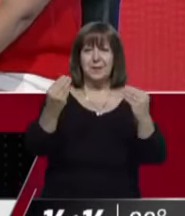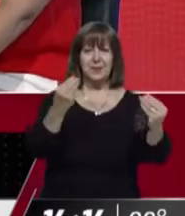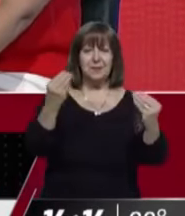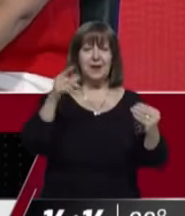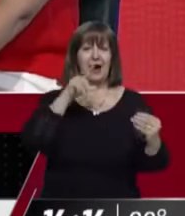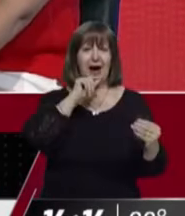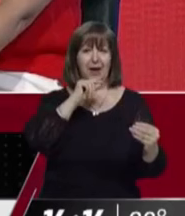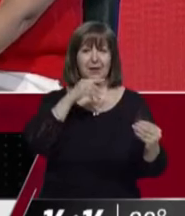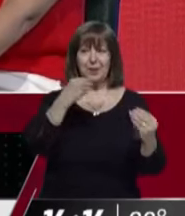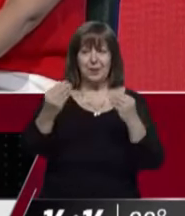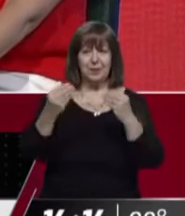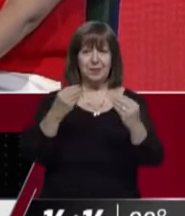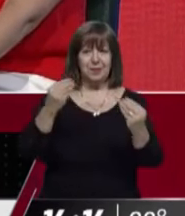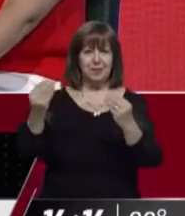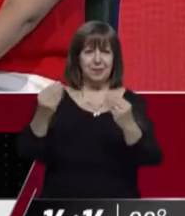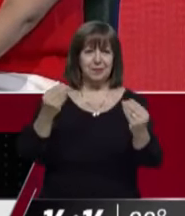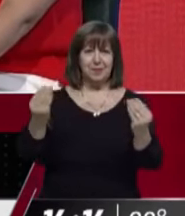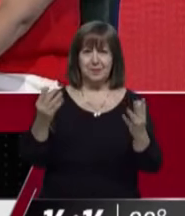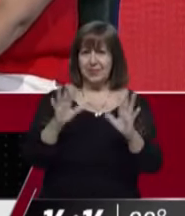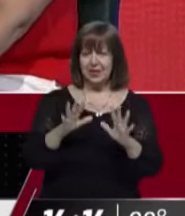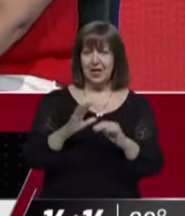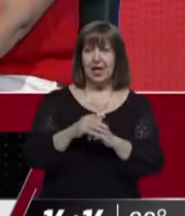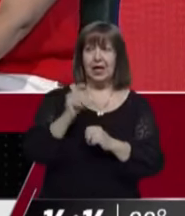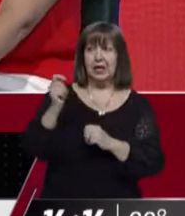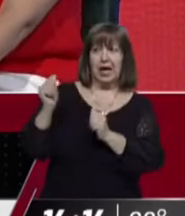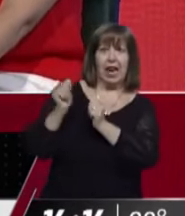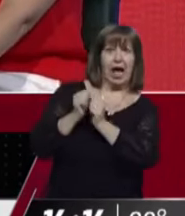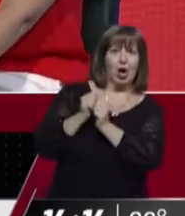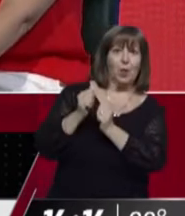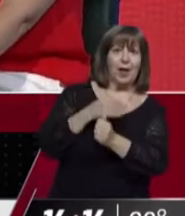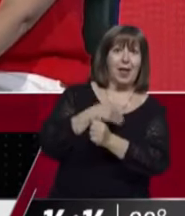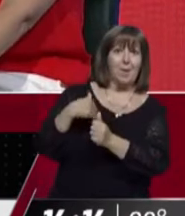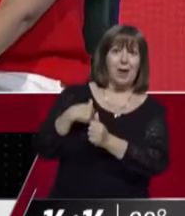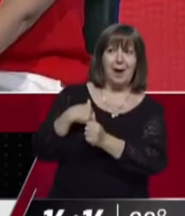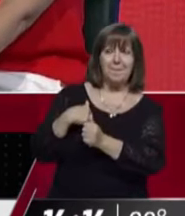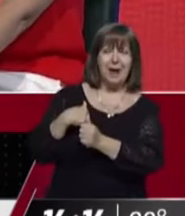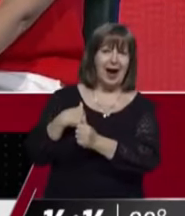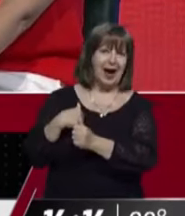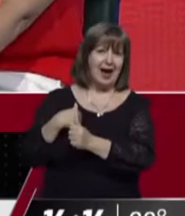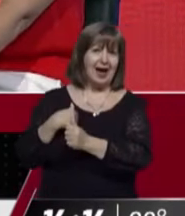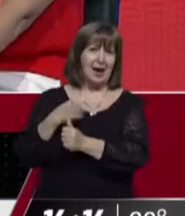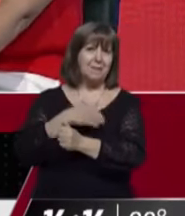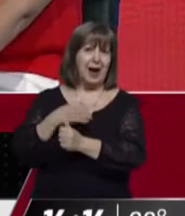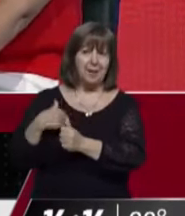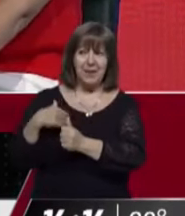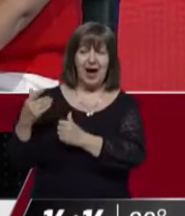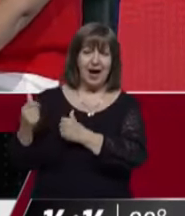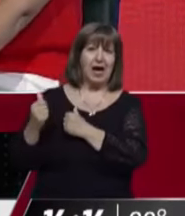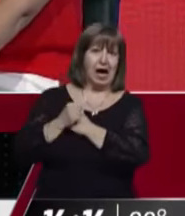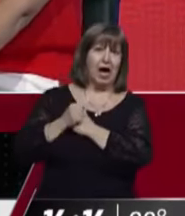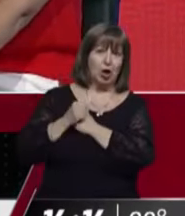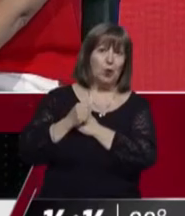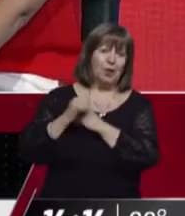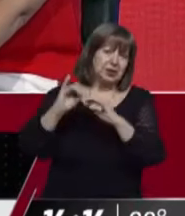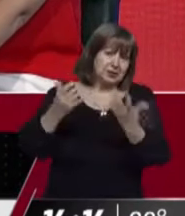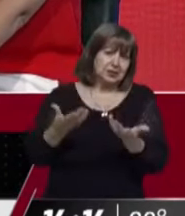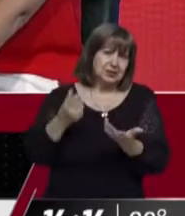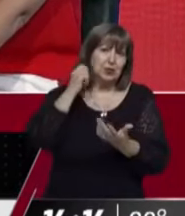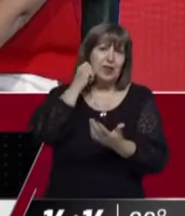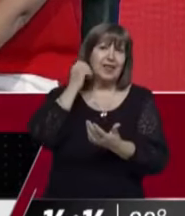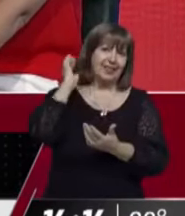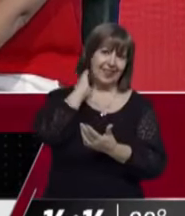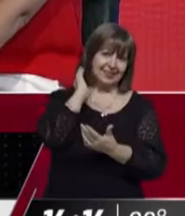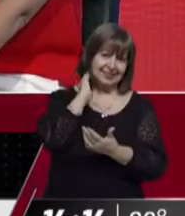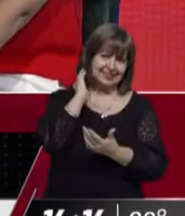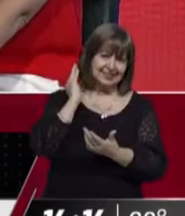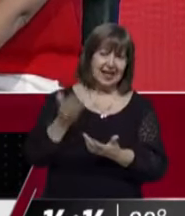como siempre que acompañada por la mamá en cada una de las obvio. actividades, cuando era más chica, una mamá que acompañaba, que estaba presente, una familia